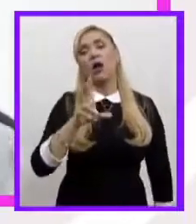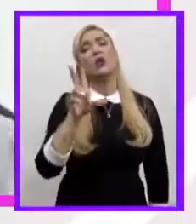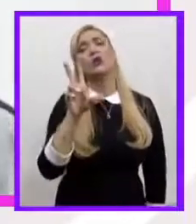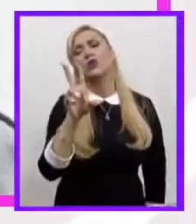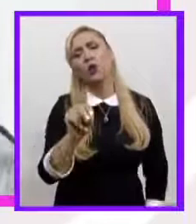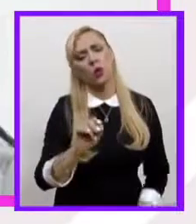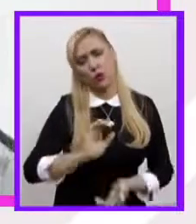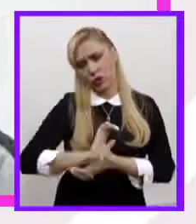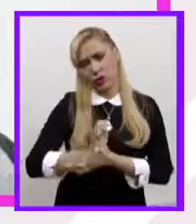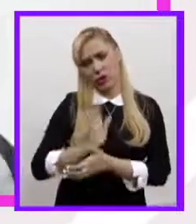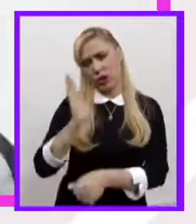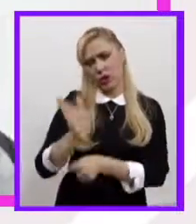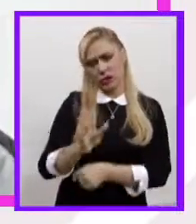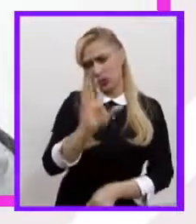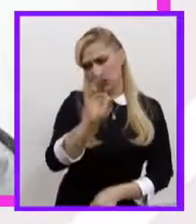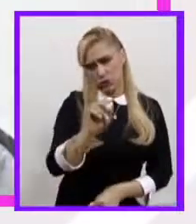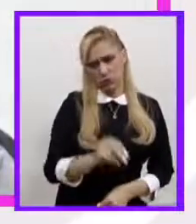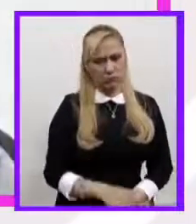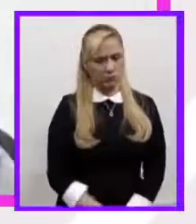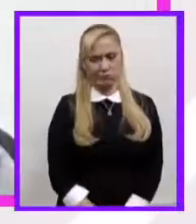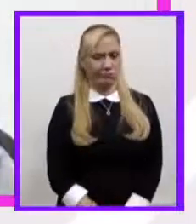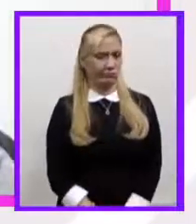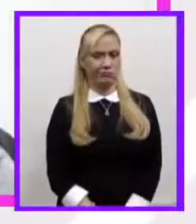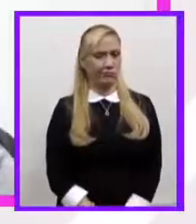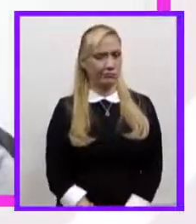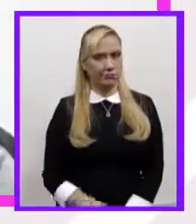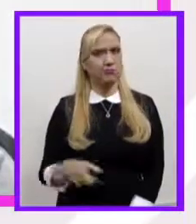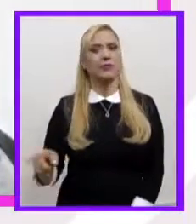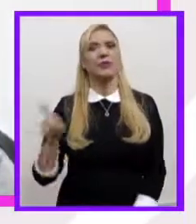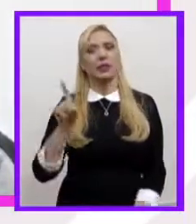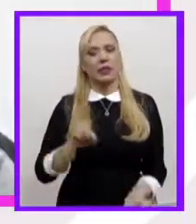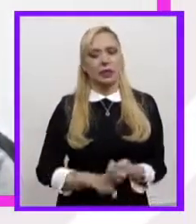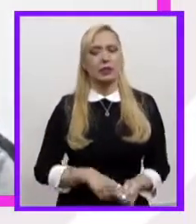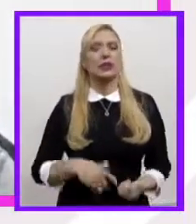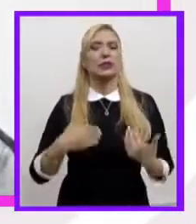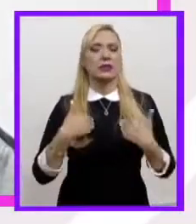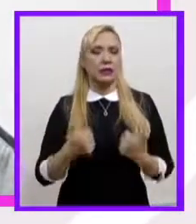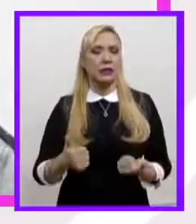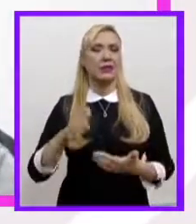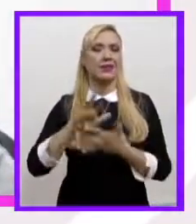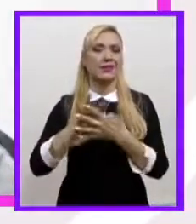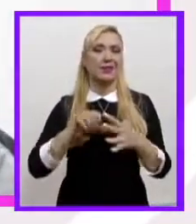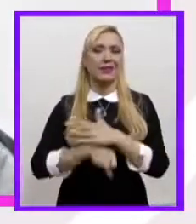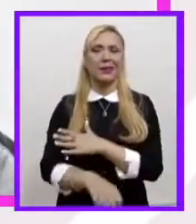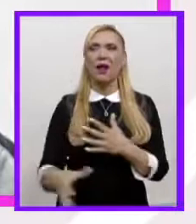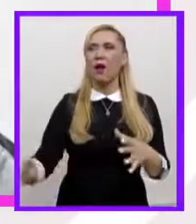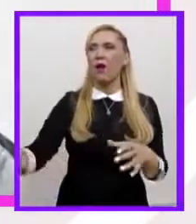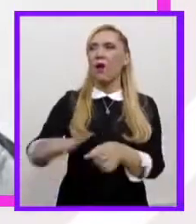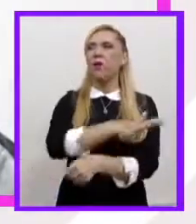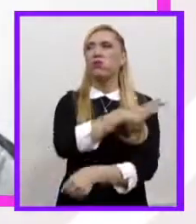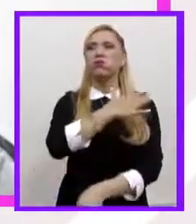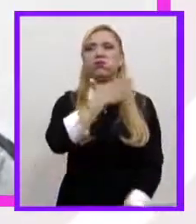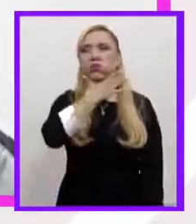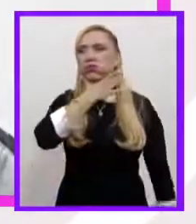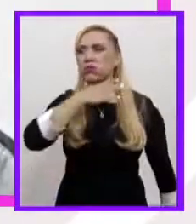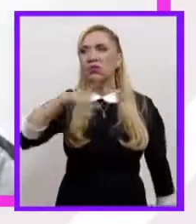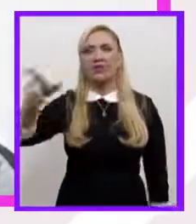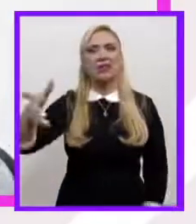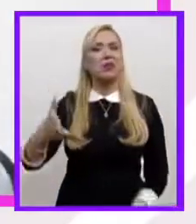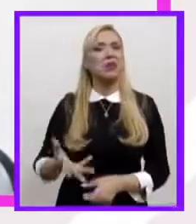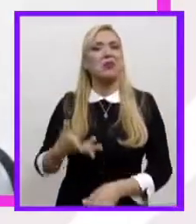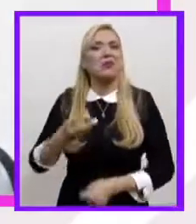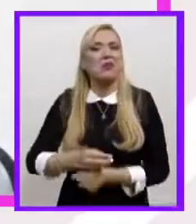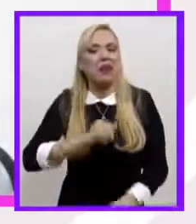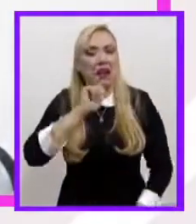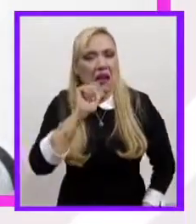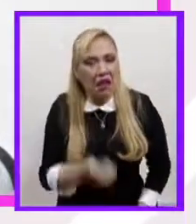la discriminación. Y también hay un entendimiento de que está rebasado el tipo penal, más allá de que no logra la reparación del daño,